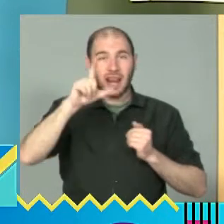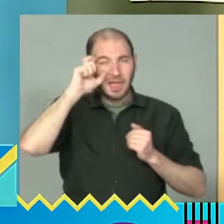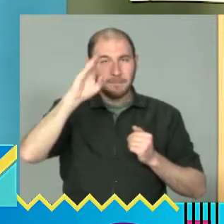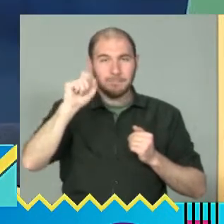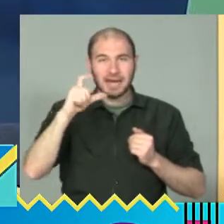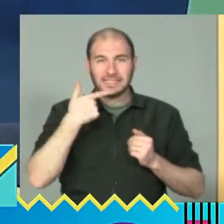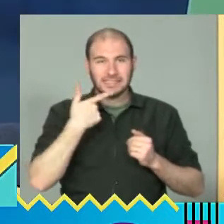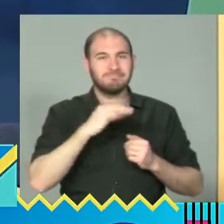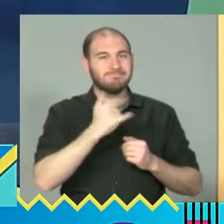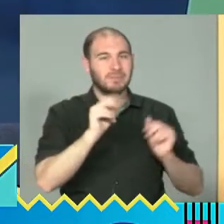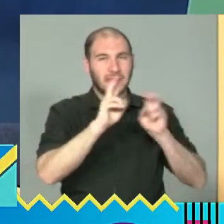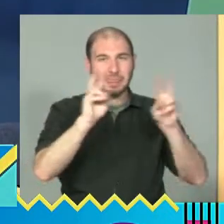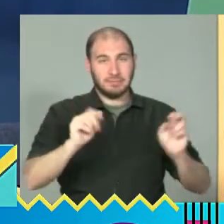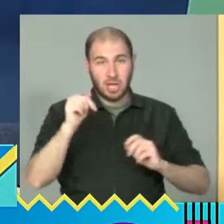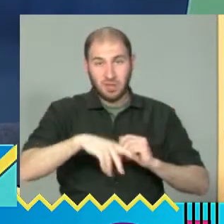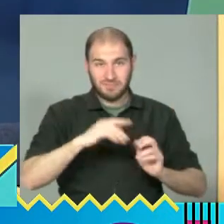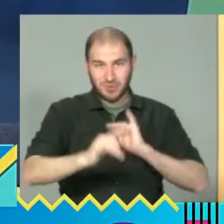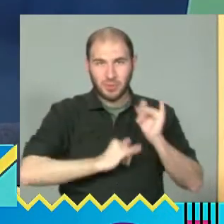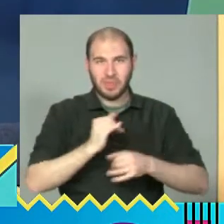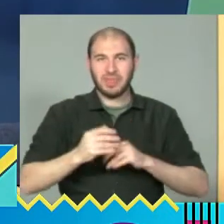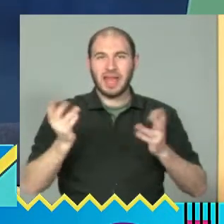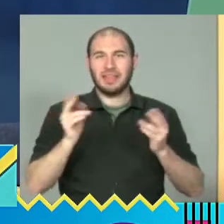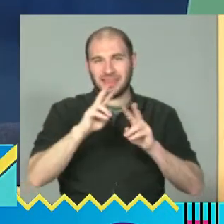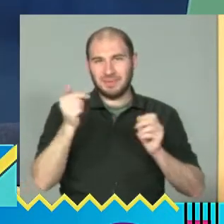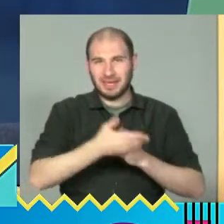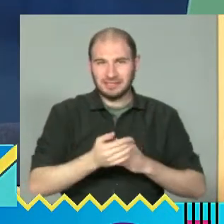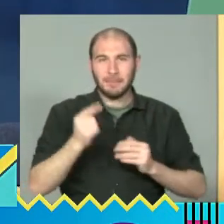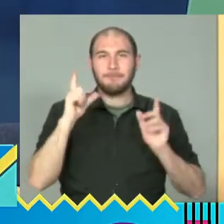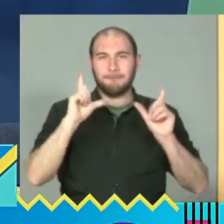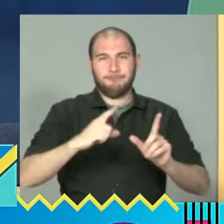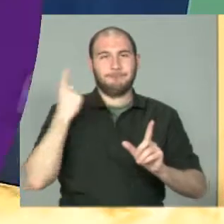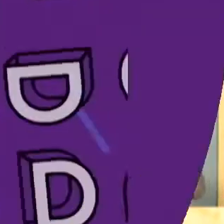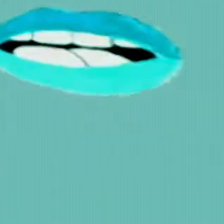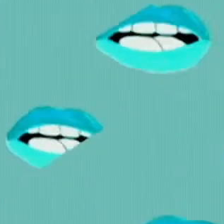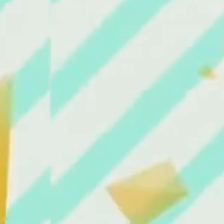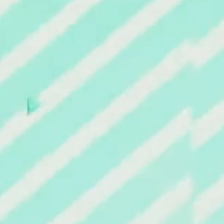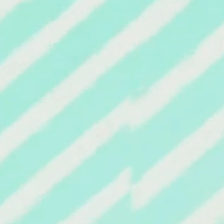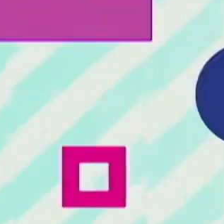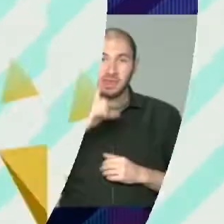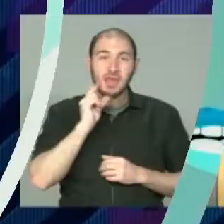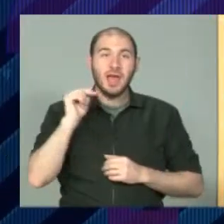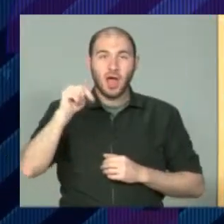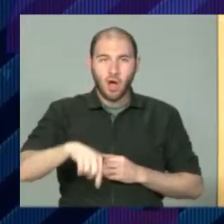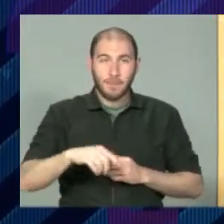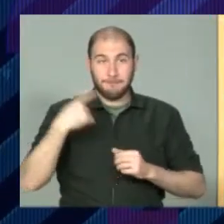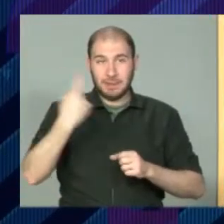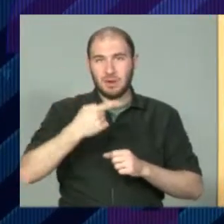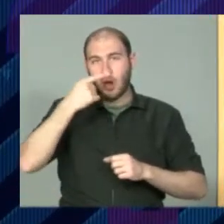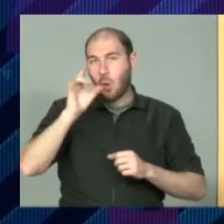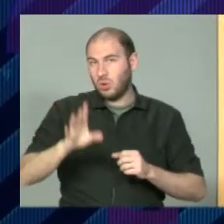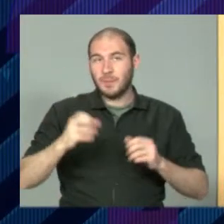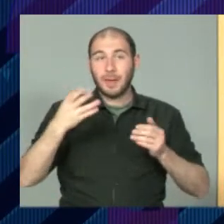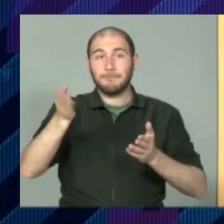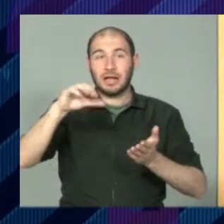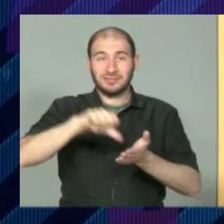Claro. Así es. La columna del día de hoy, Fer, como bien decís, está relacionada con eso y vamos a la primera placa del día de hoy. La primera y la única, porque el